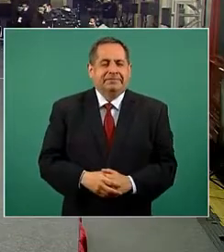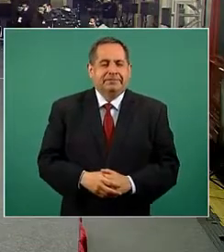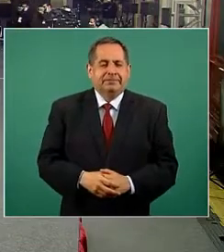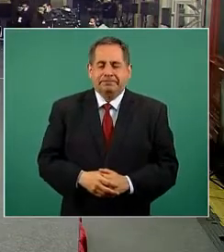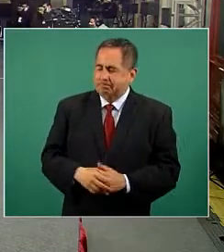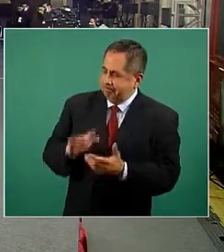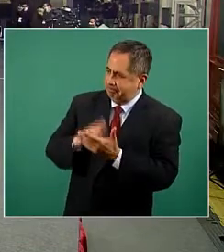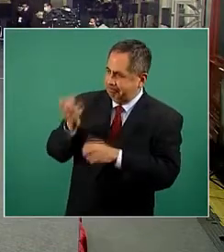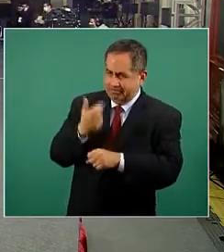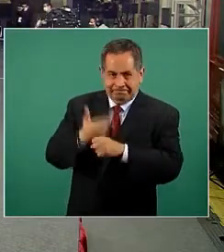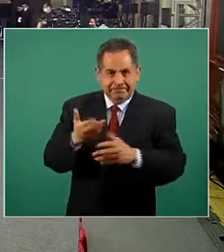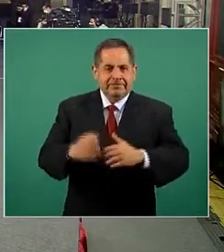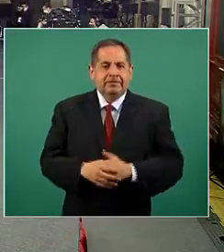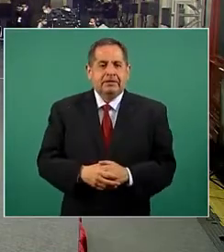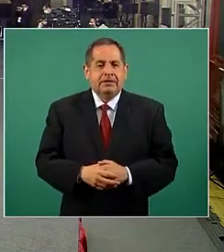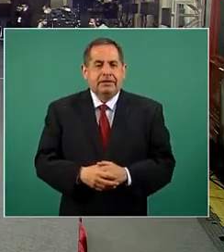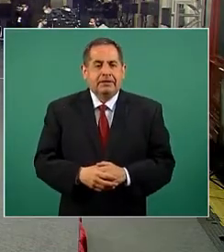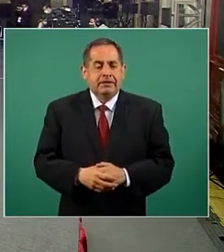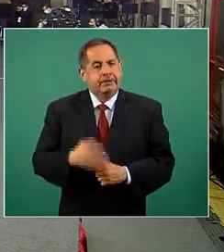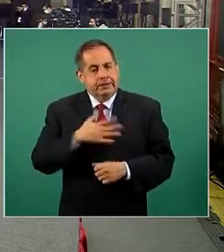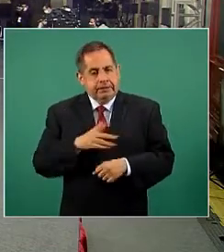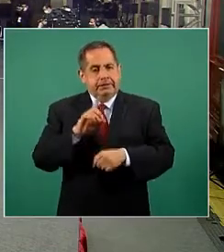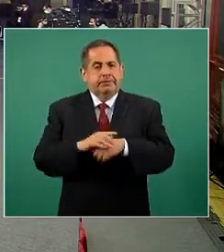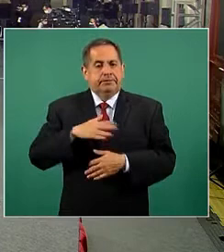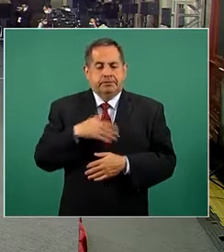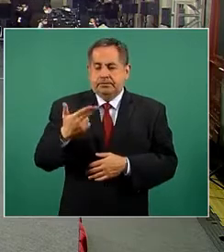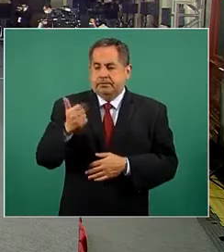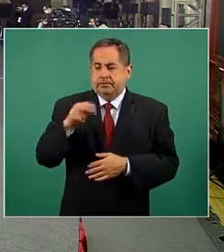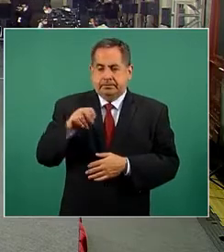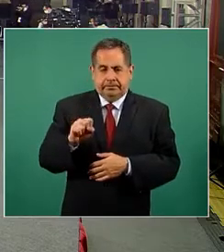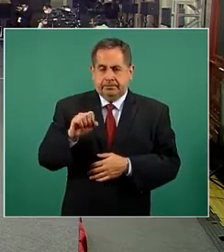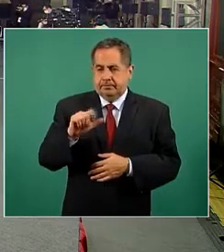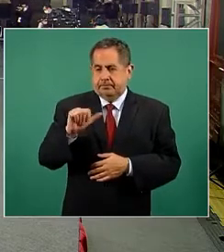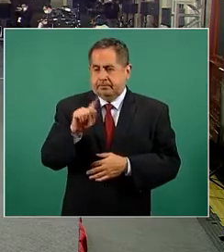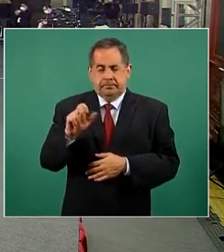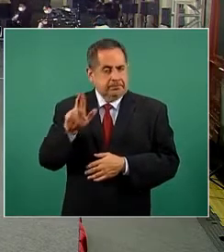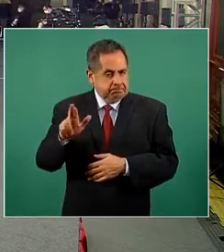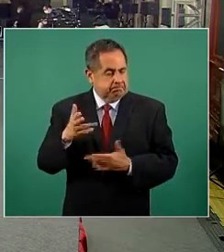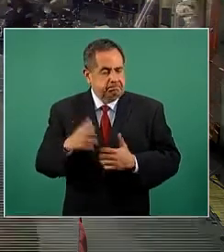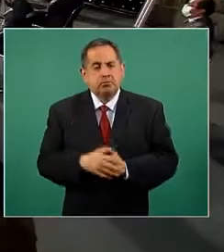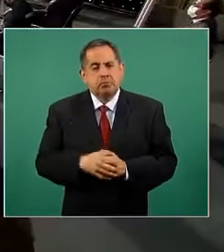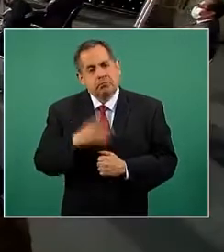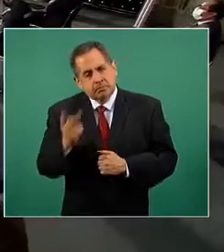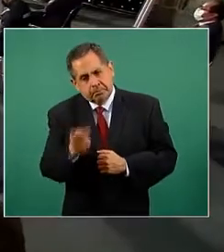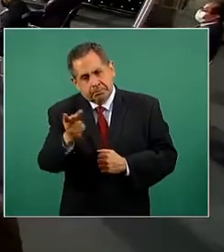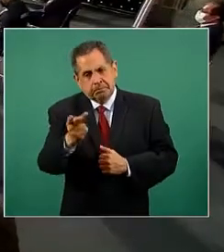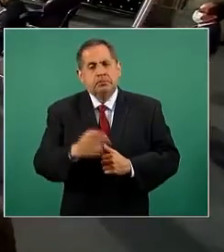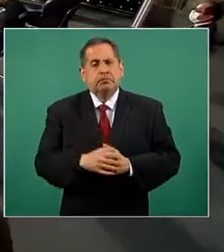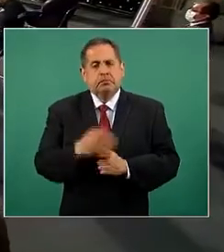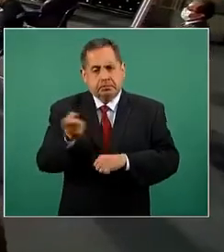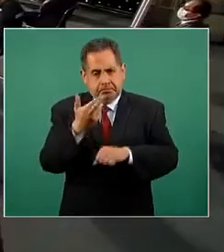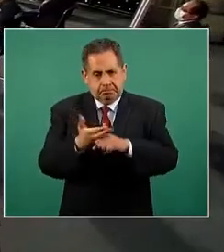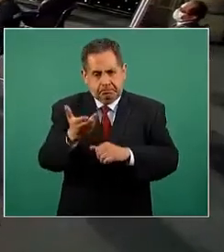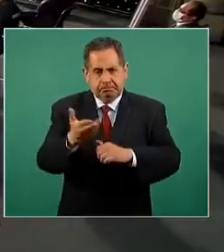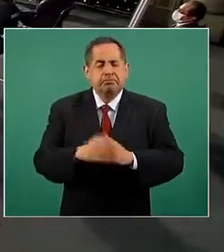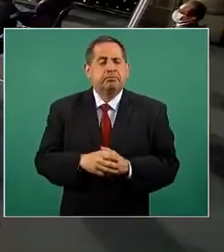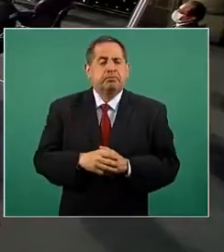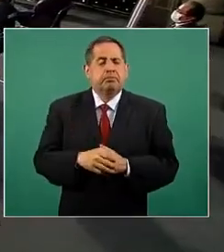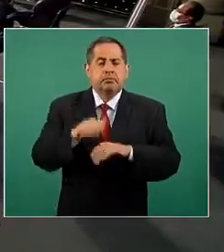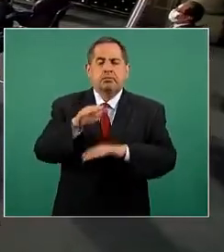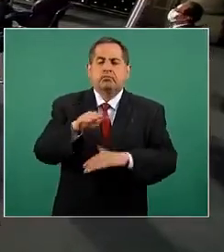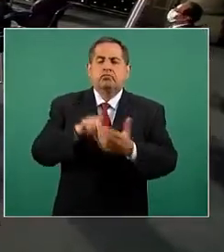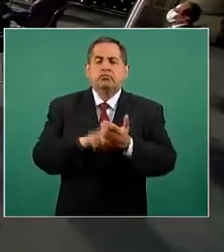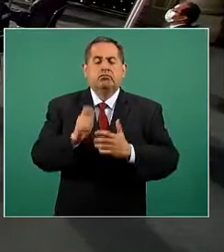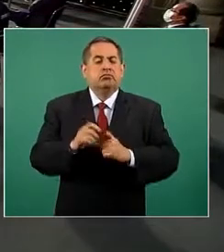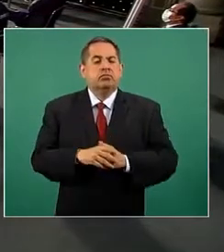Gracias, secretaria. Buenos días, Hans Salazar, de Noticiero en Redes. Preguntarle, secretaria, respecto